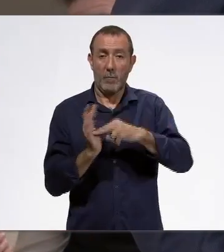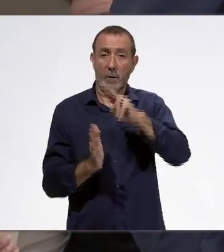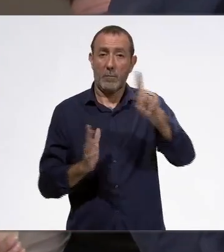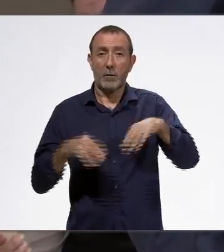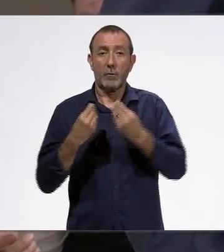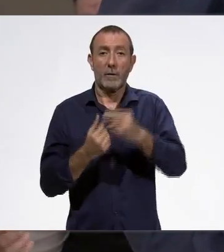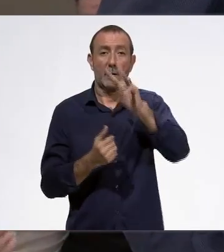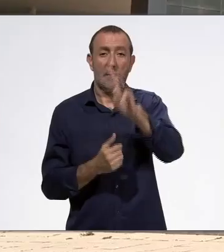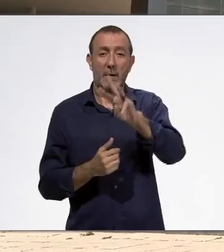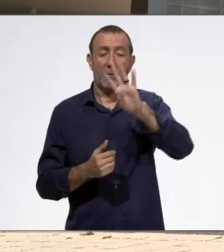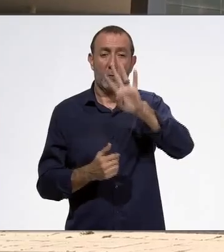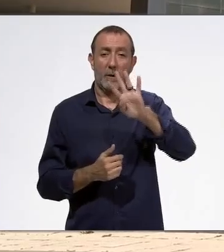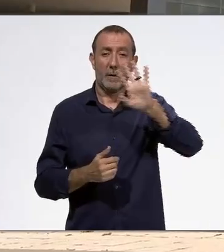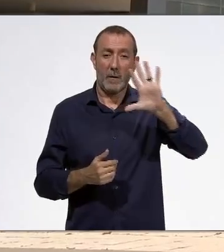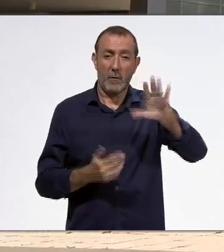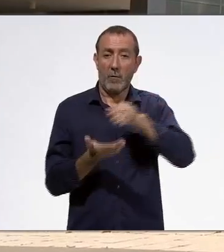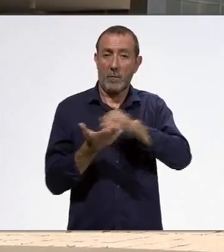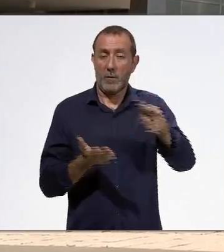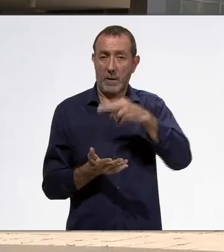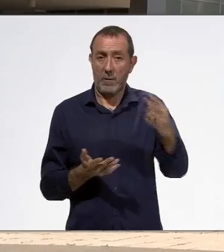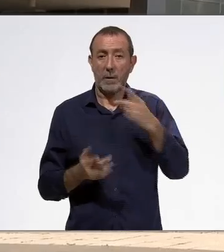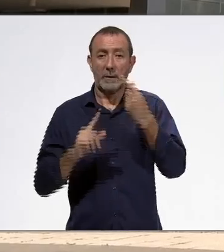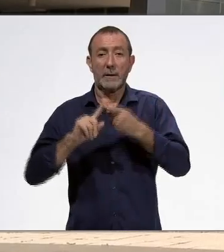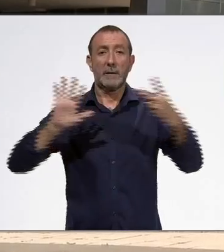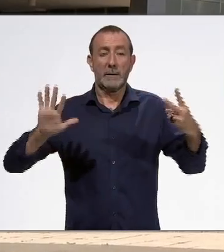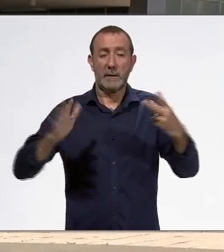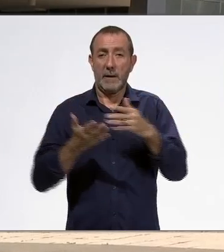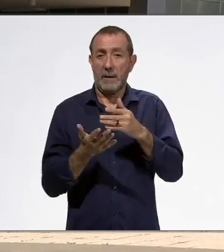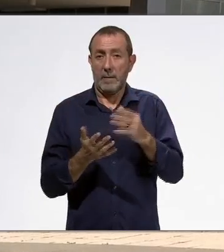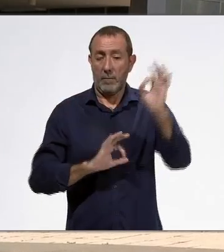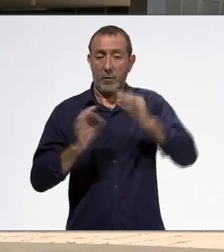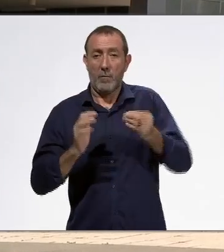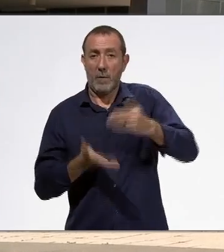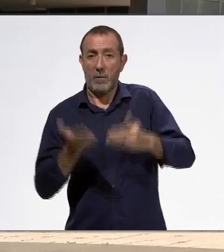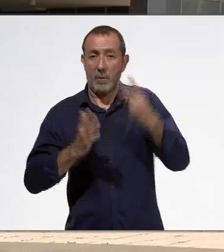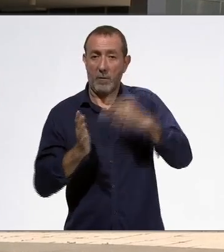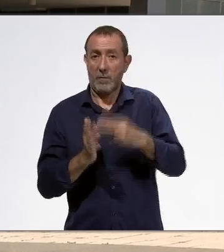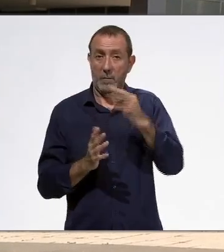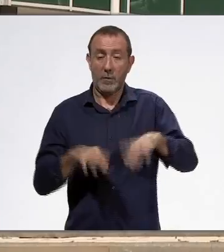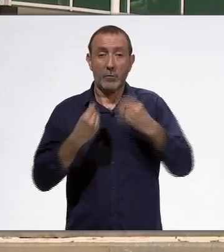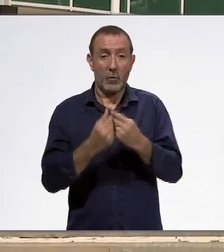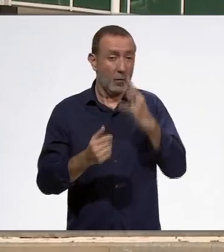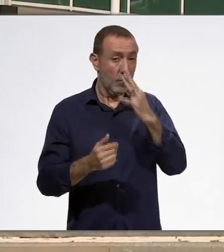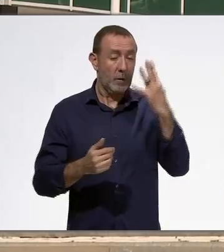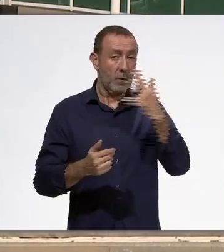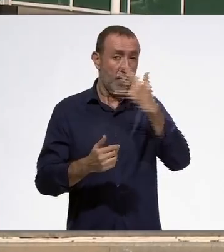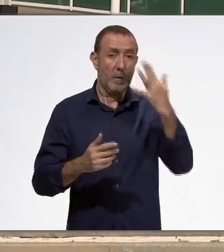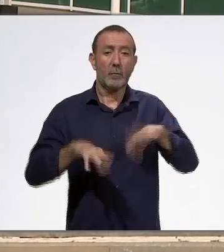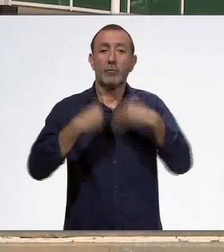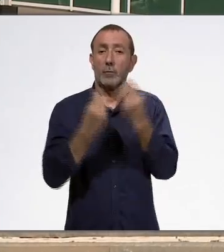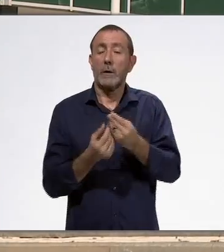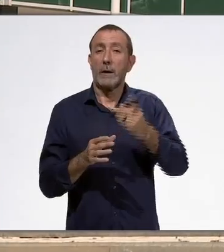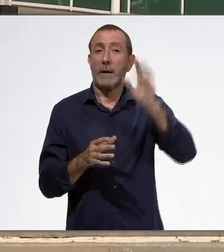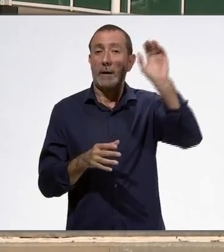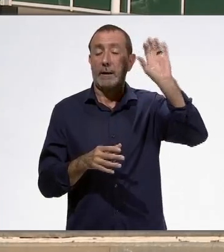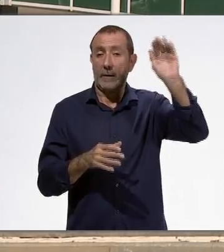con 345 millones de euros un 37% más que en 2020 y consolidando en los últimos cuatro o cinco años un stock